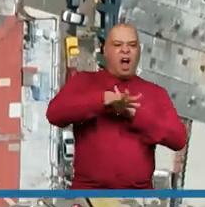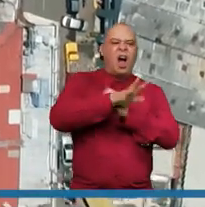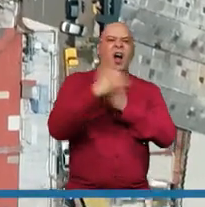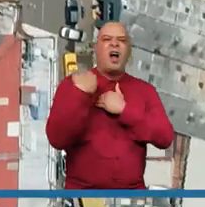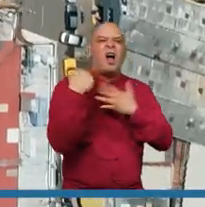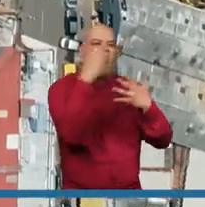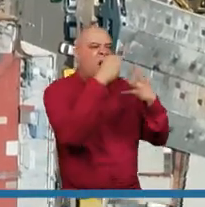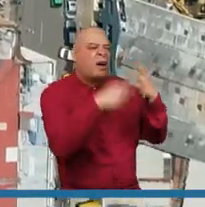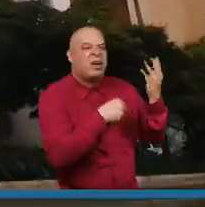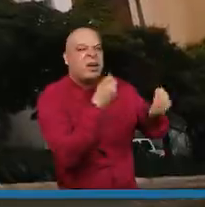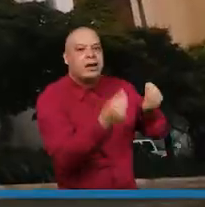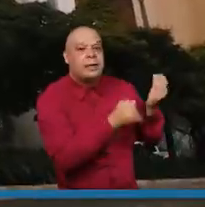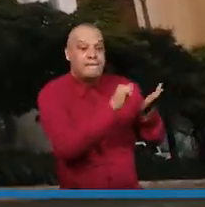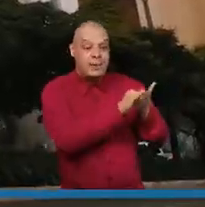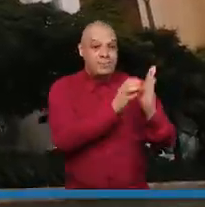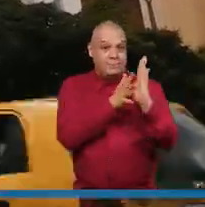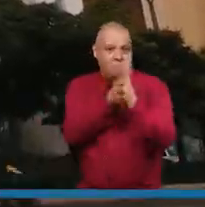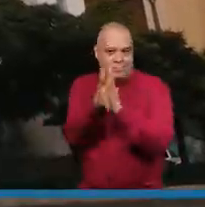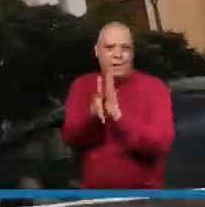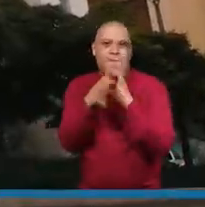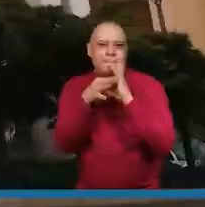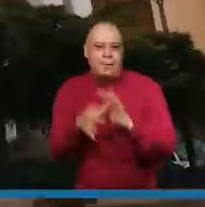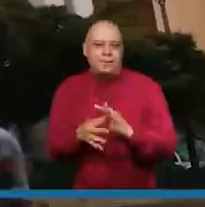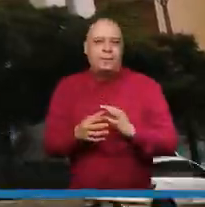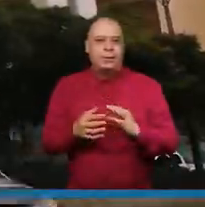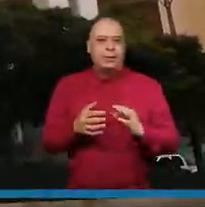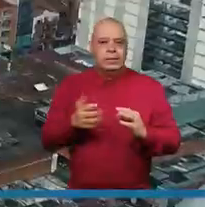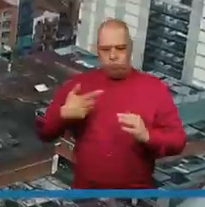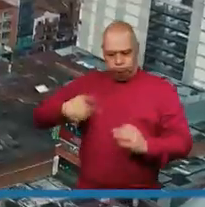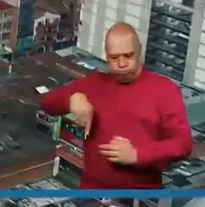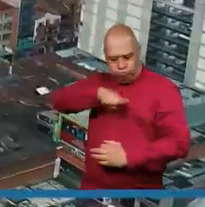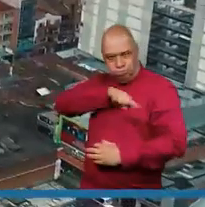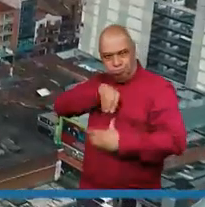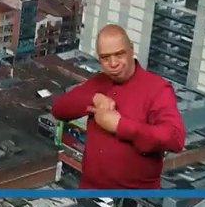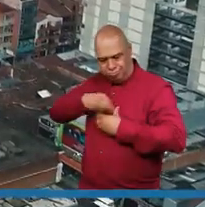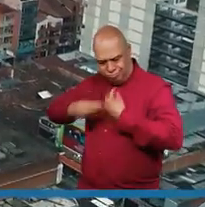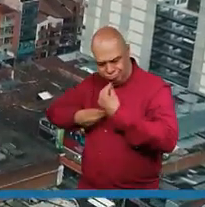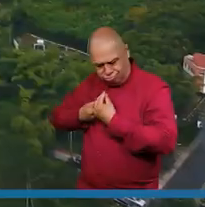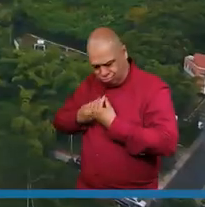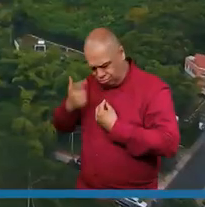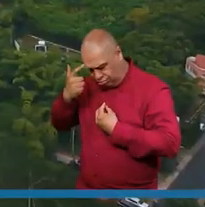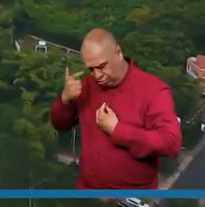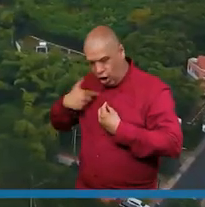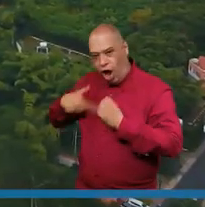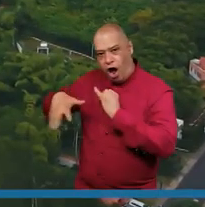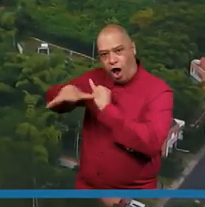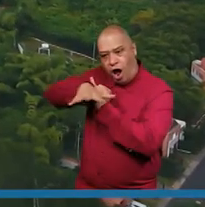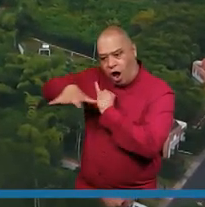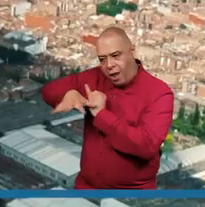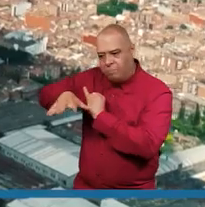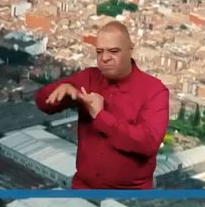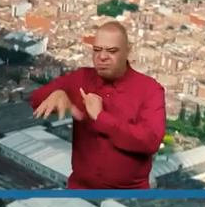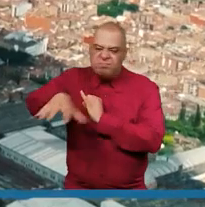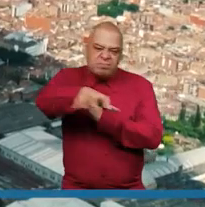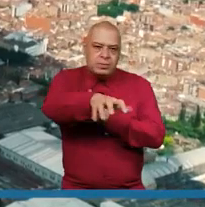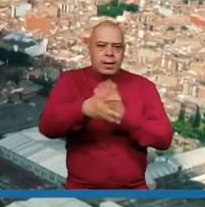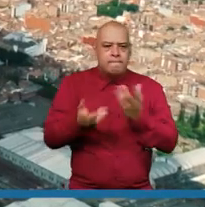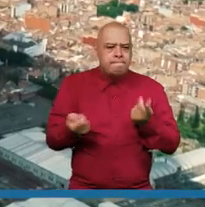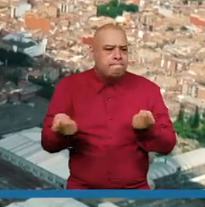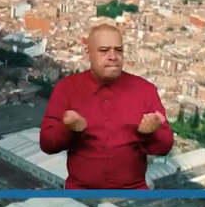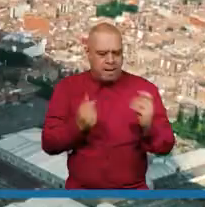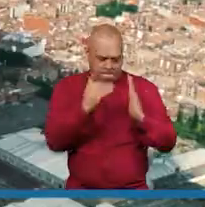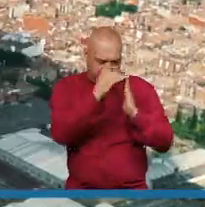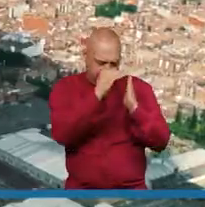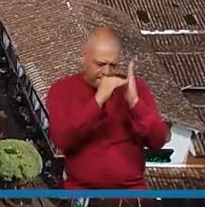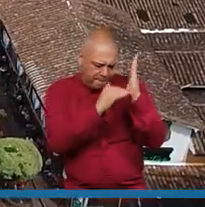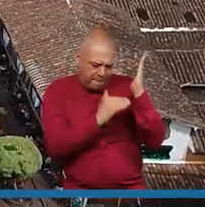cómo lo están haciendo las áreas metropolitanas. Por lo tanto, hay un primer punto de partida que es, nos situamos en unos elementos comunes de los cuales cada área metropolitana ha